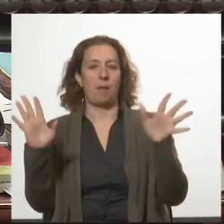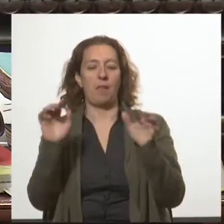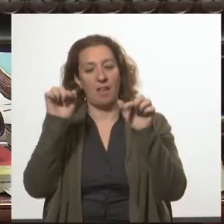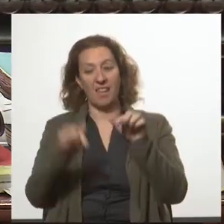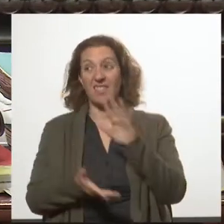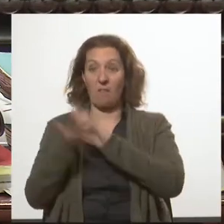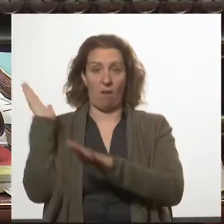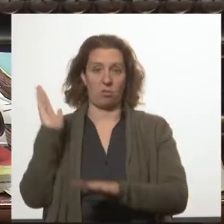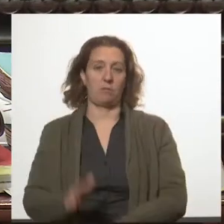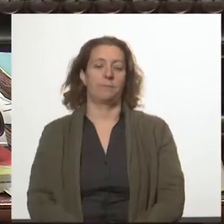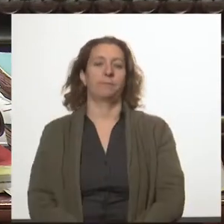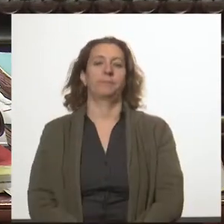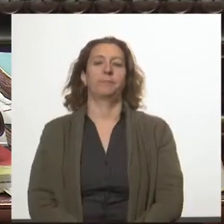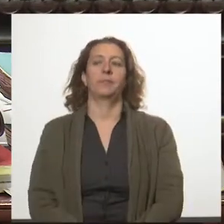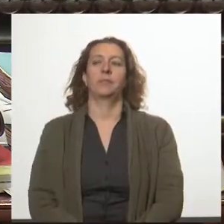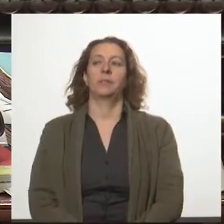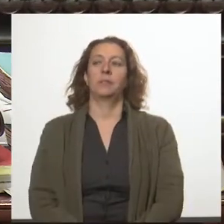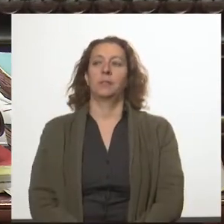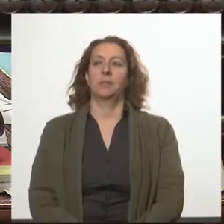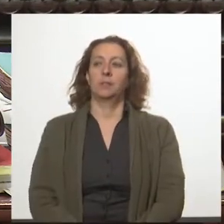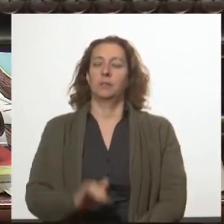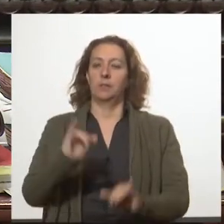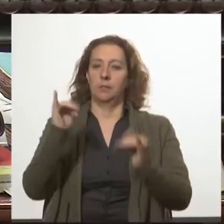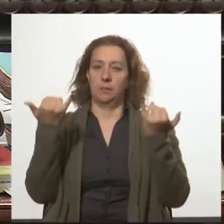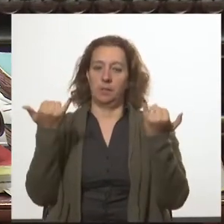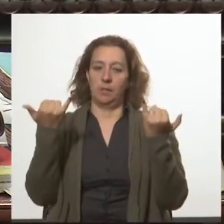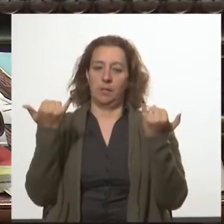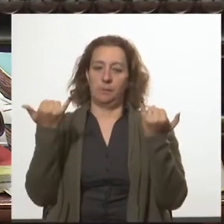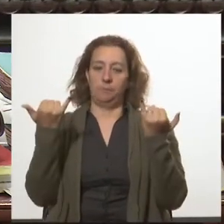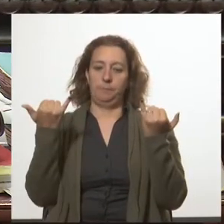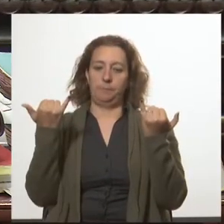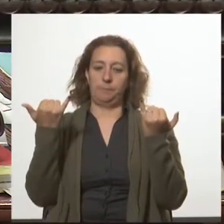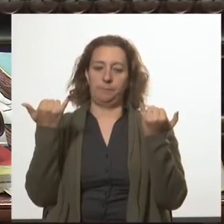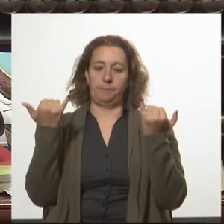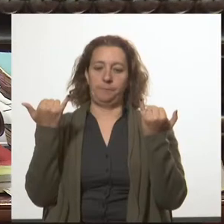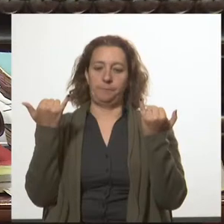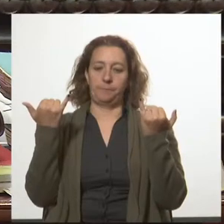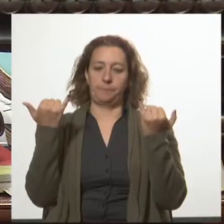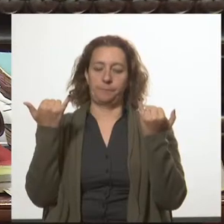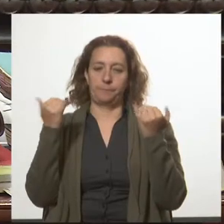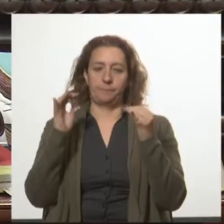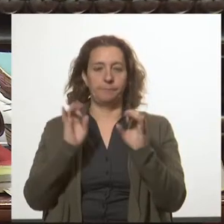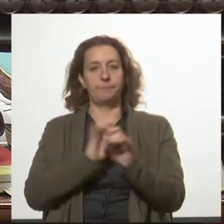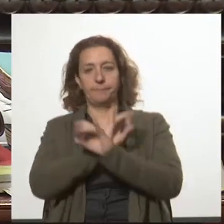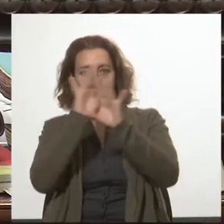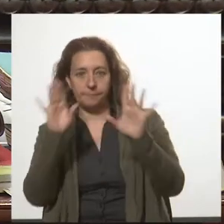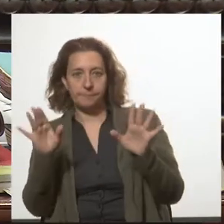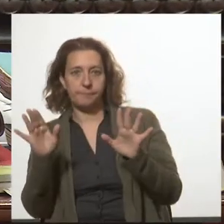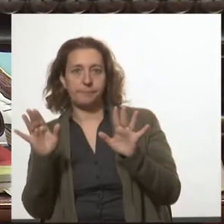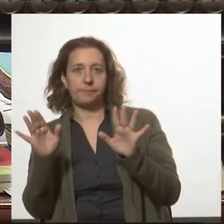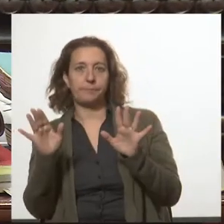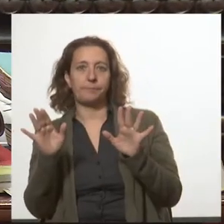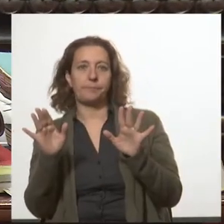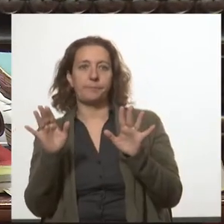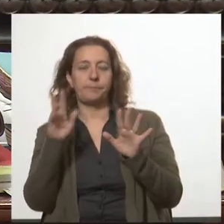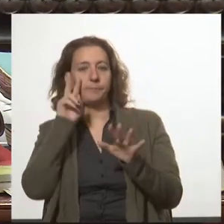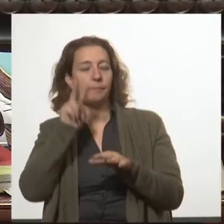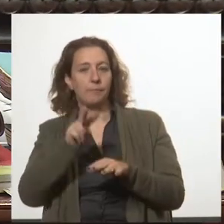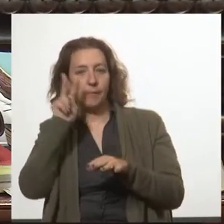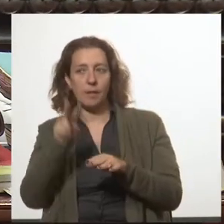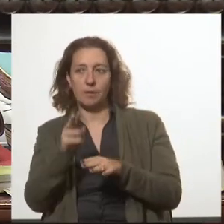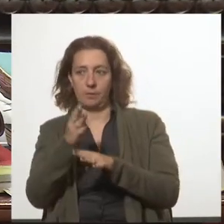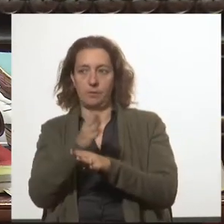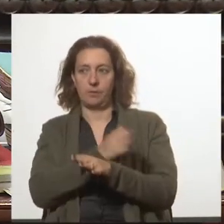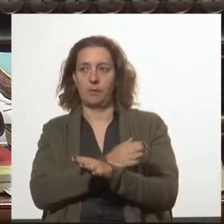ausencia hecha se está hecha están dichas estas premisas observaciones preliminares